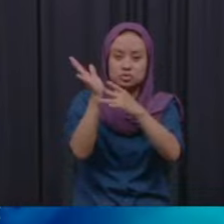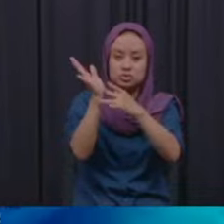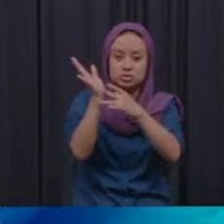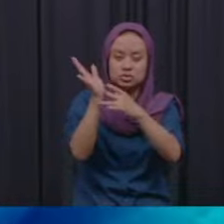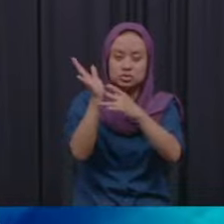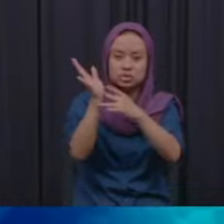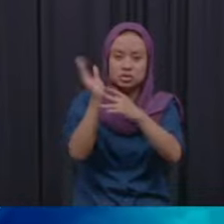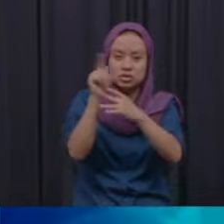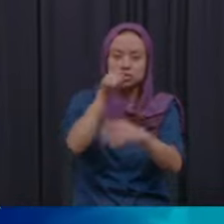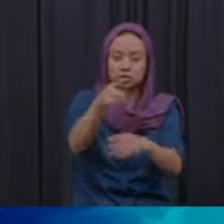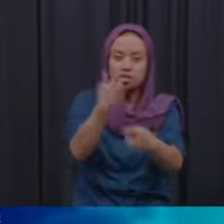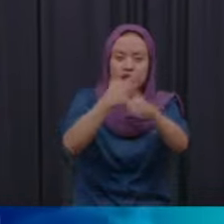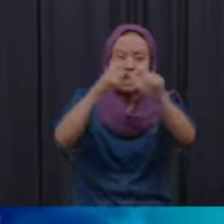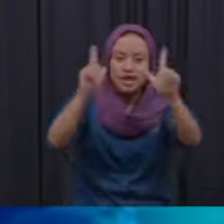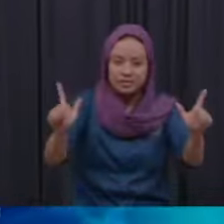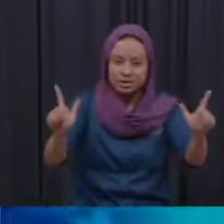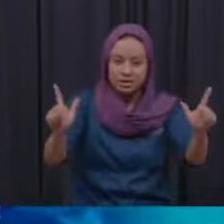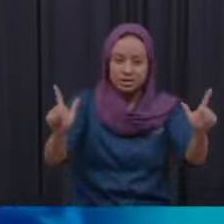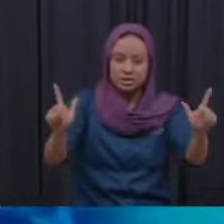Libre,